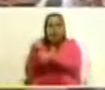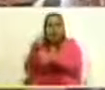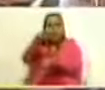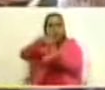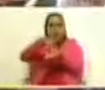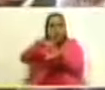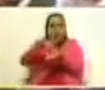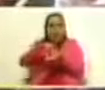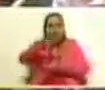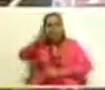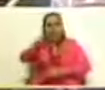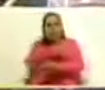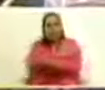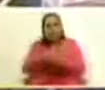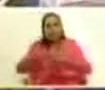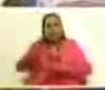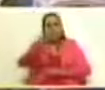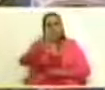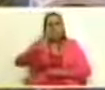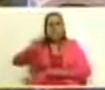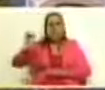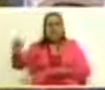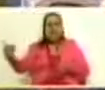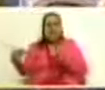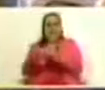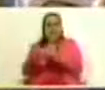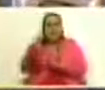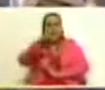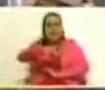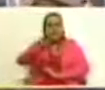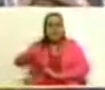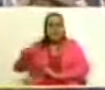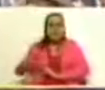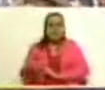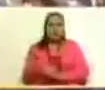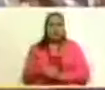participaron más de 2.500.000 personas.